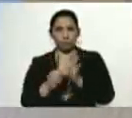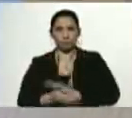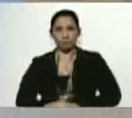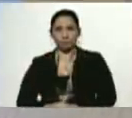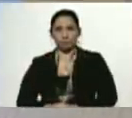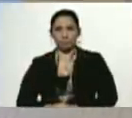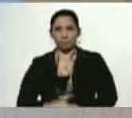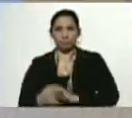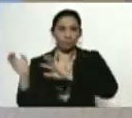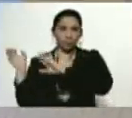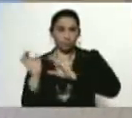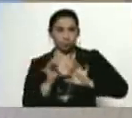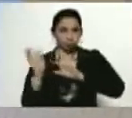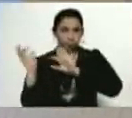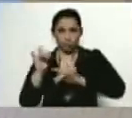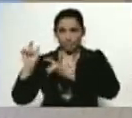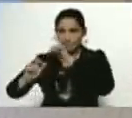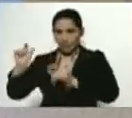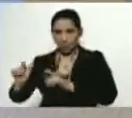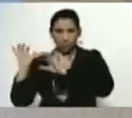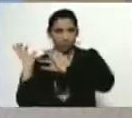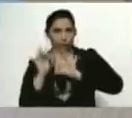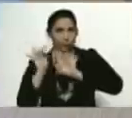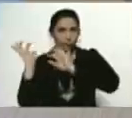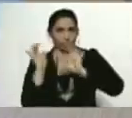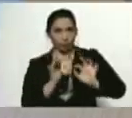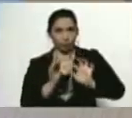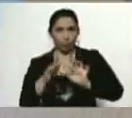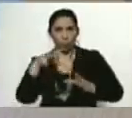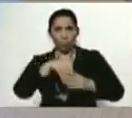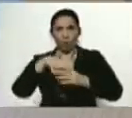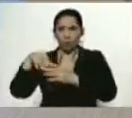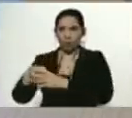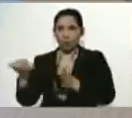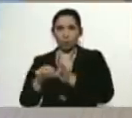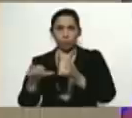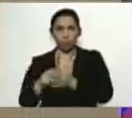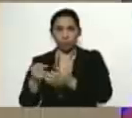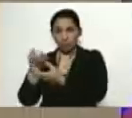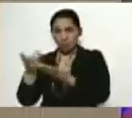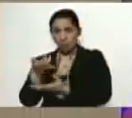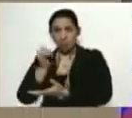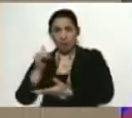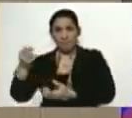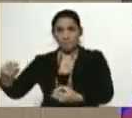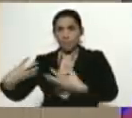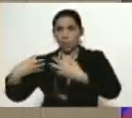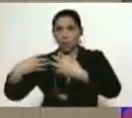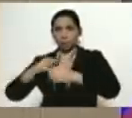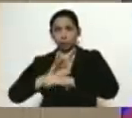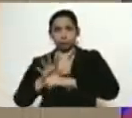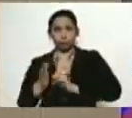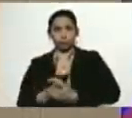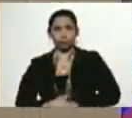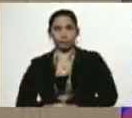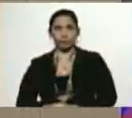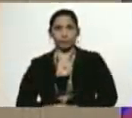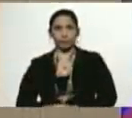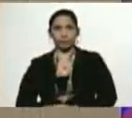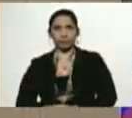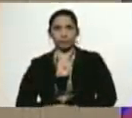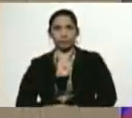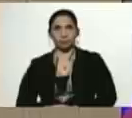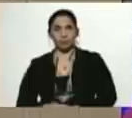los connacionales que regresan deben cumplir la cuarentena y donde aquellos que presentan infección por COVID-19, que